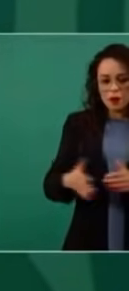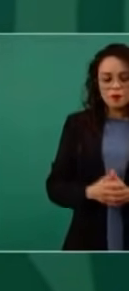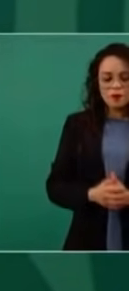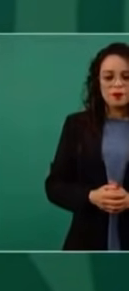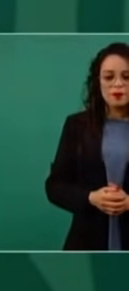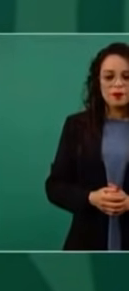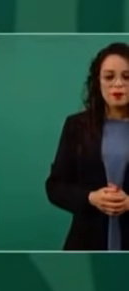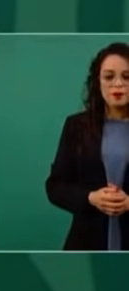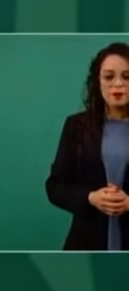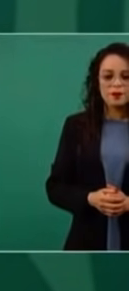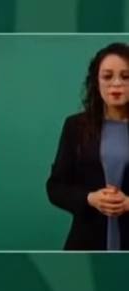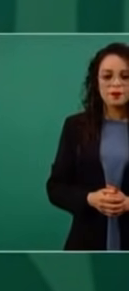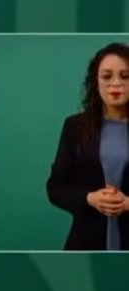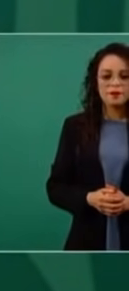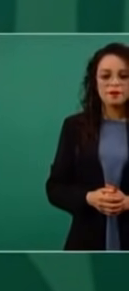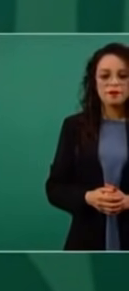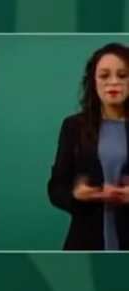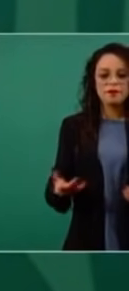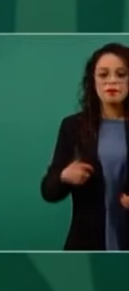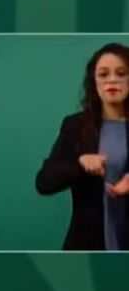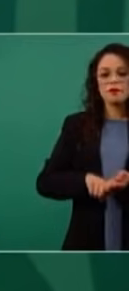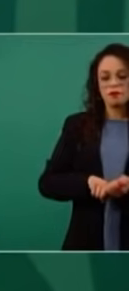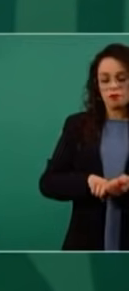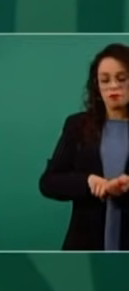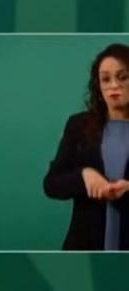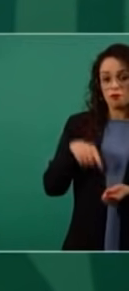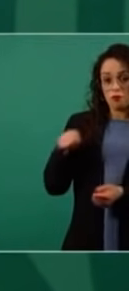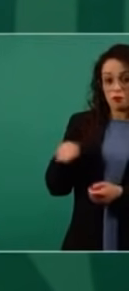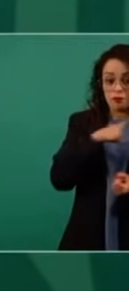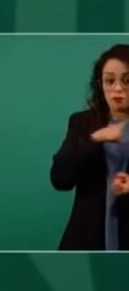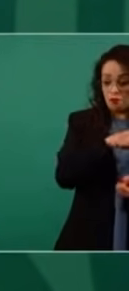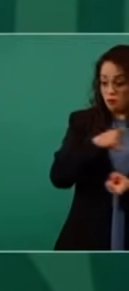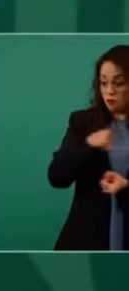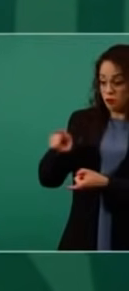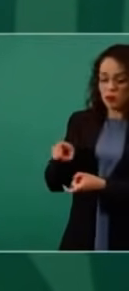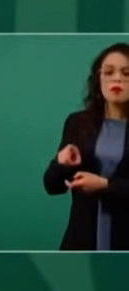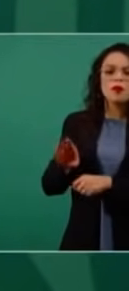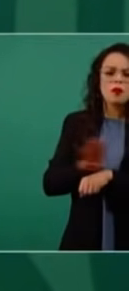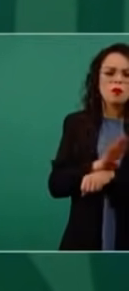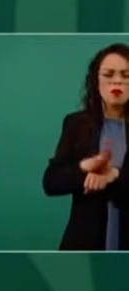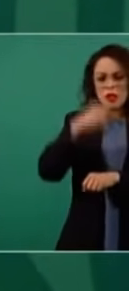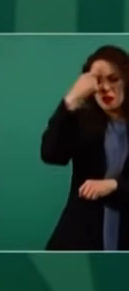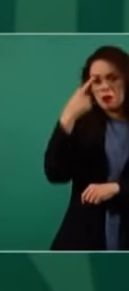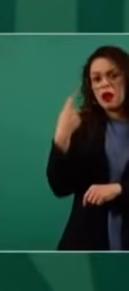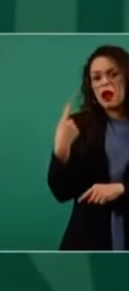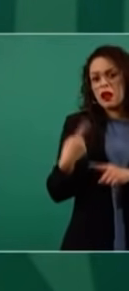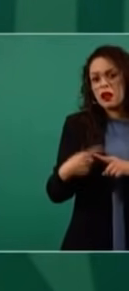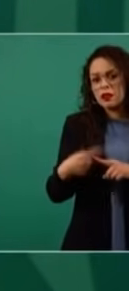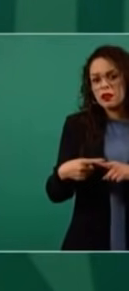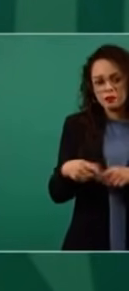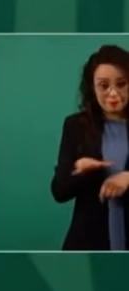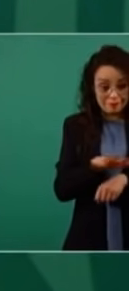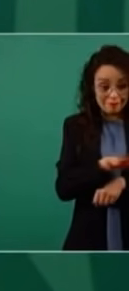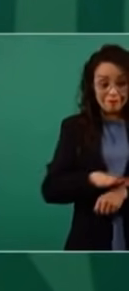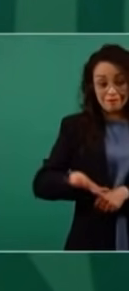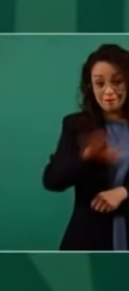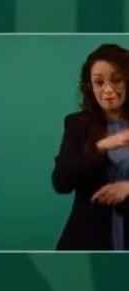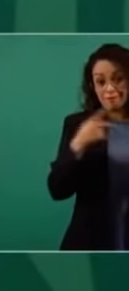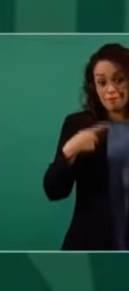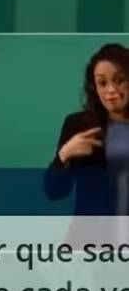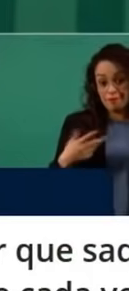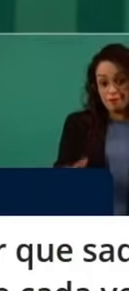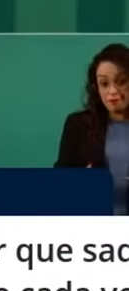político que surge del pueblo y que está con el pueblo y que apoya al pueblo. Desafortunadamente, en